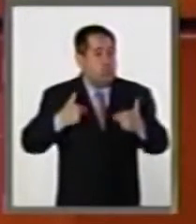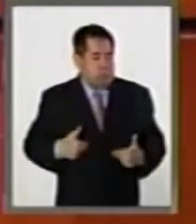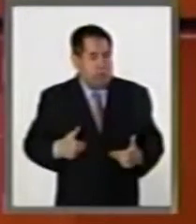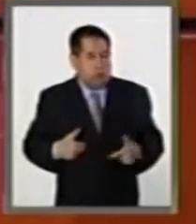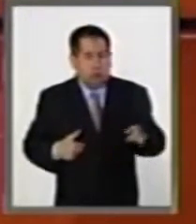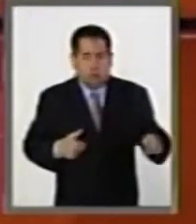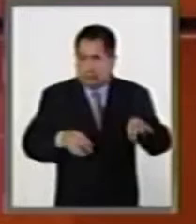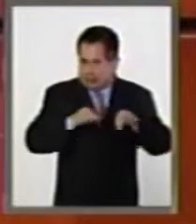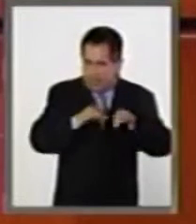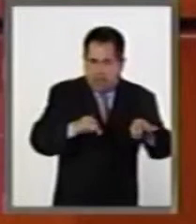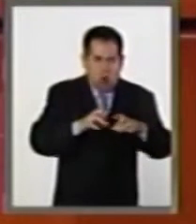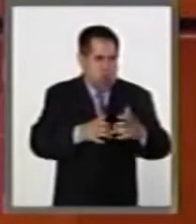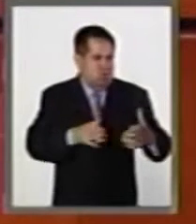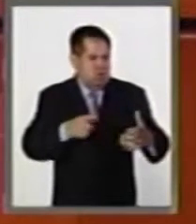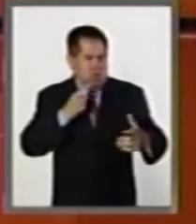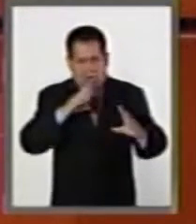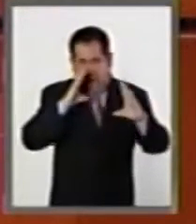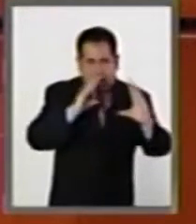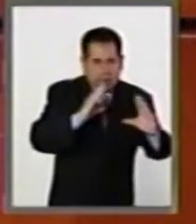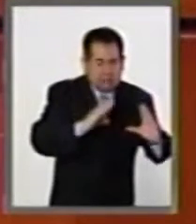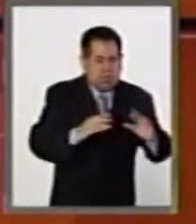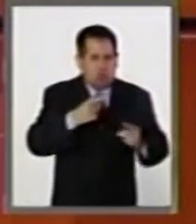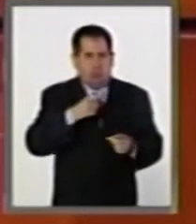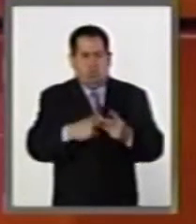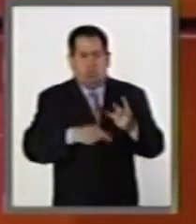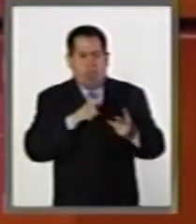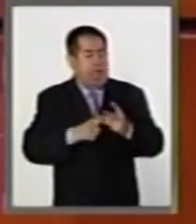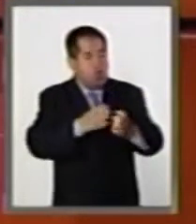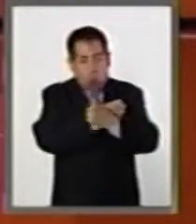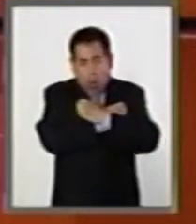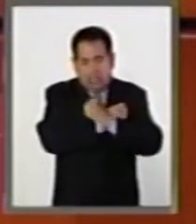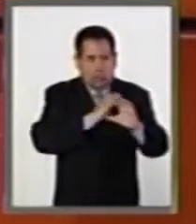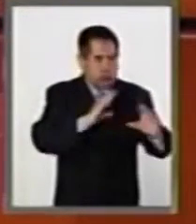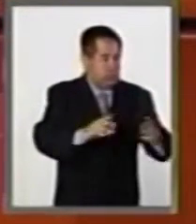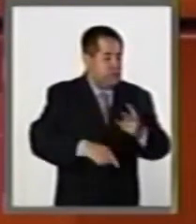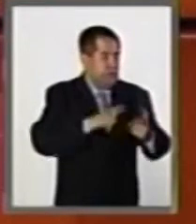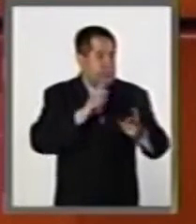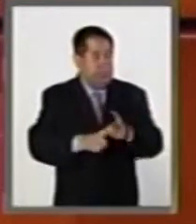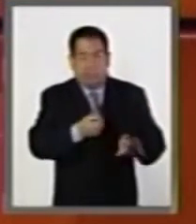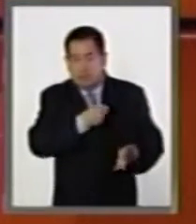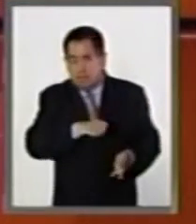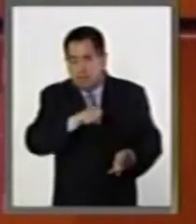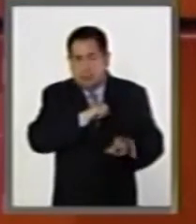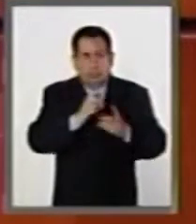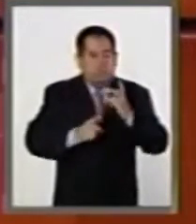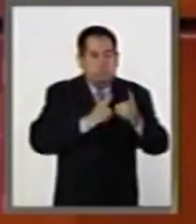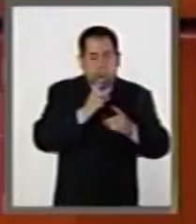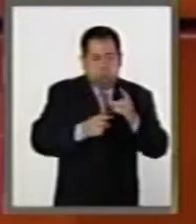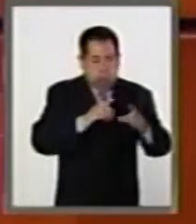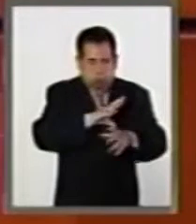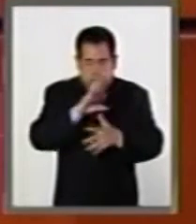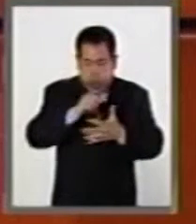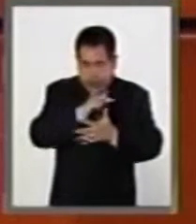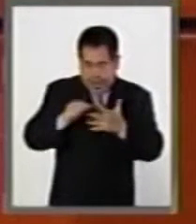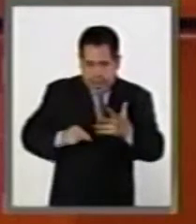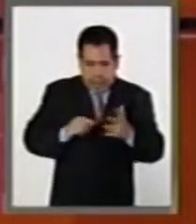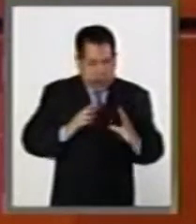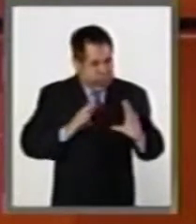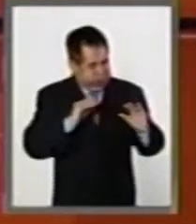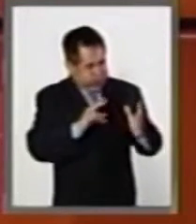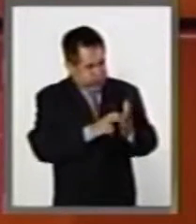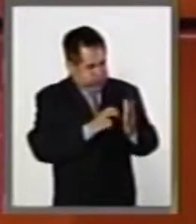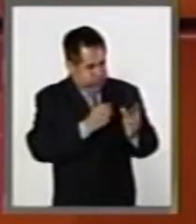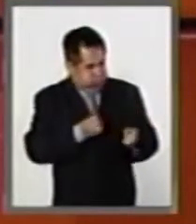trabajo, la capacitación para el mismo, la educación, la salud y el deporte como medios para lograr la reinserción